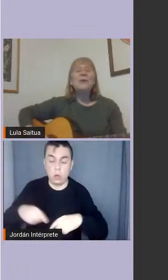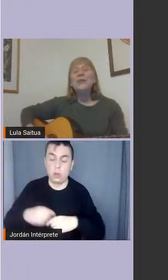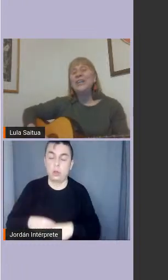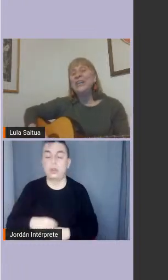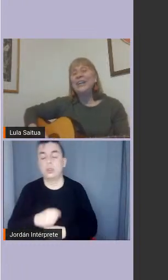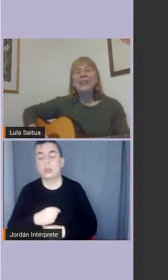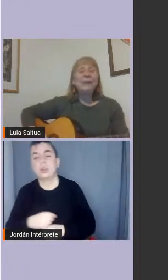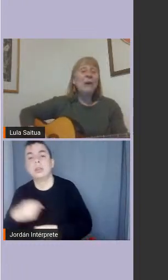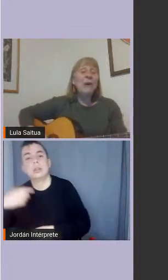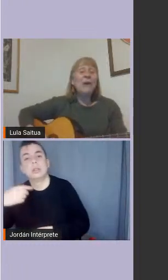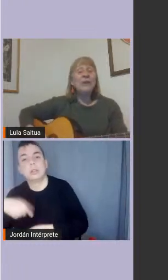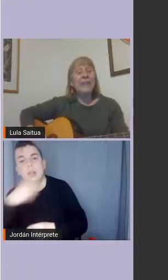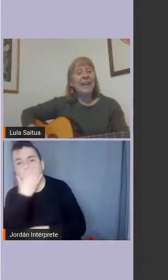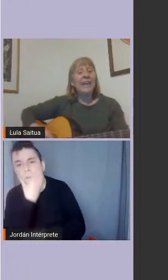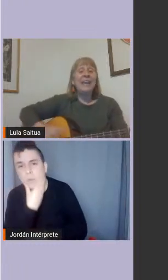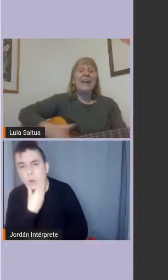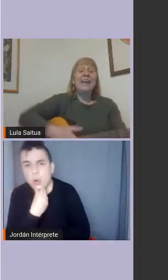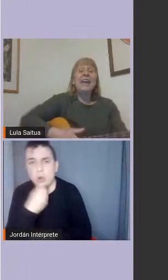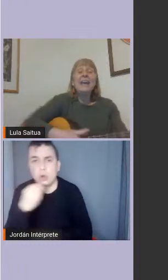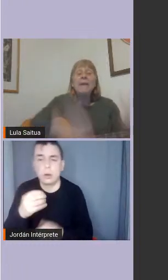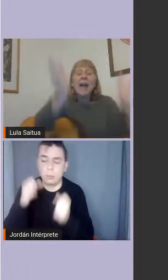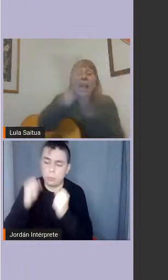más bonito que